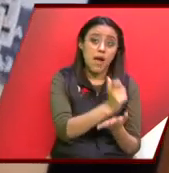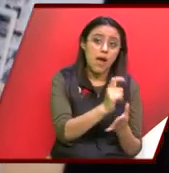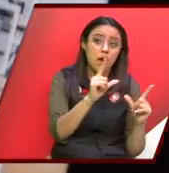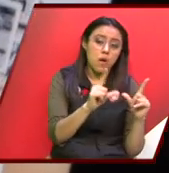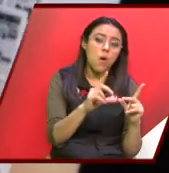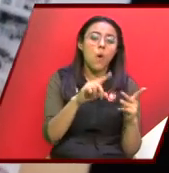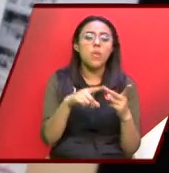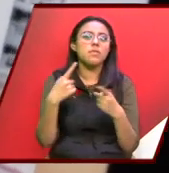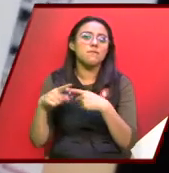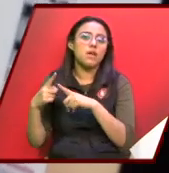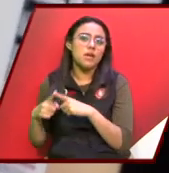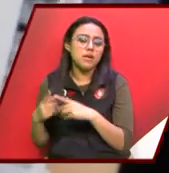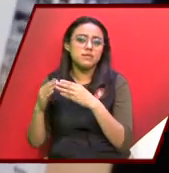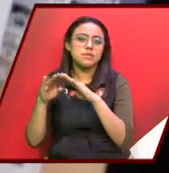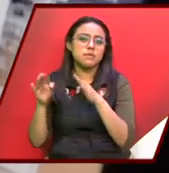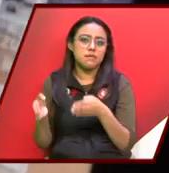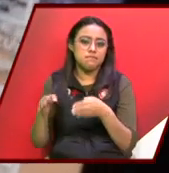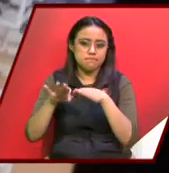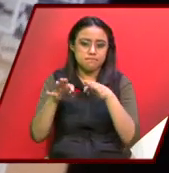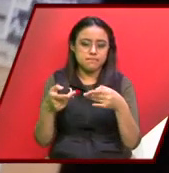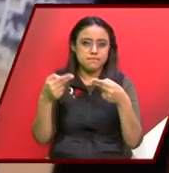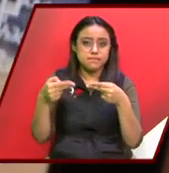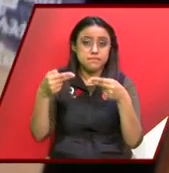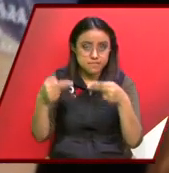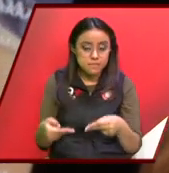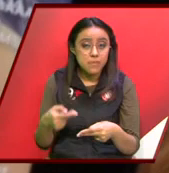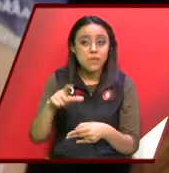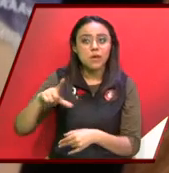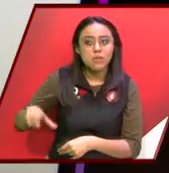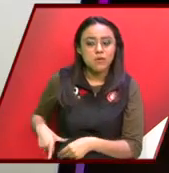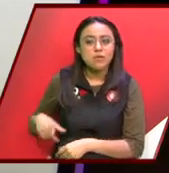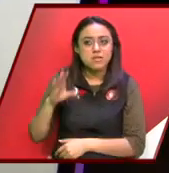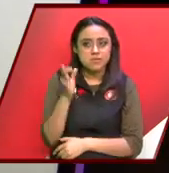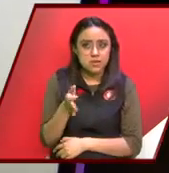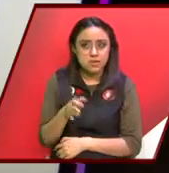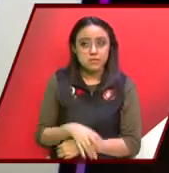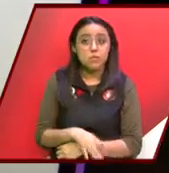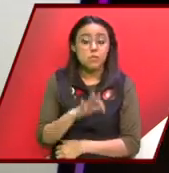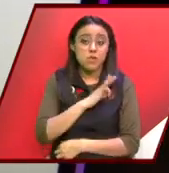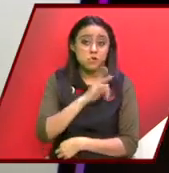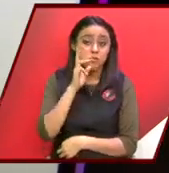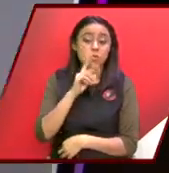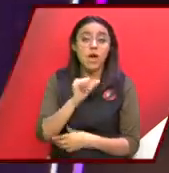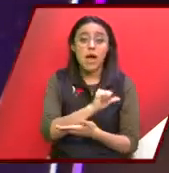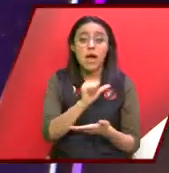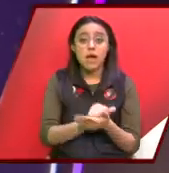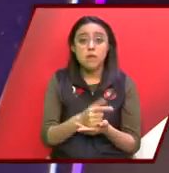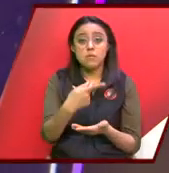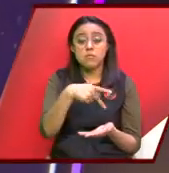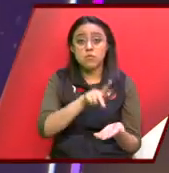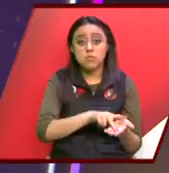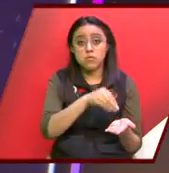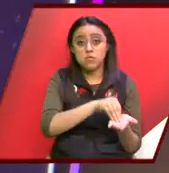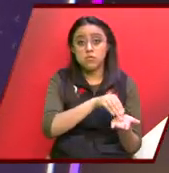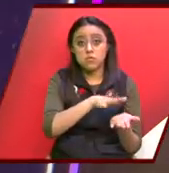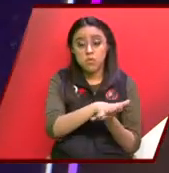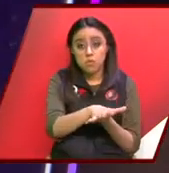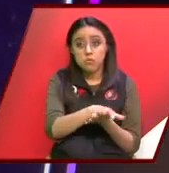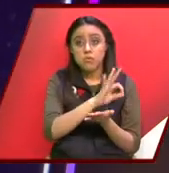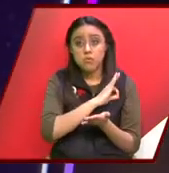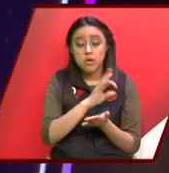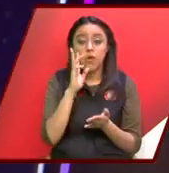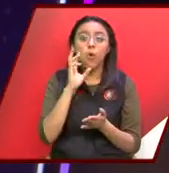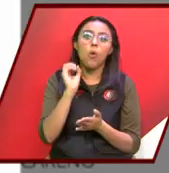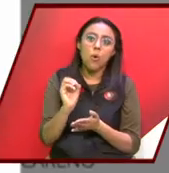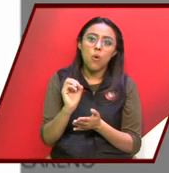en diversos establecimientos autorizados por los gobiernos estatales. Podrás pedir que tu acta llegue directamente a algún correo electrónico, de